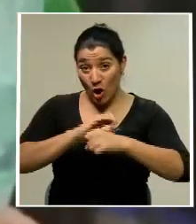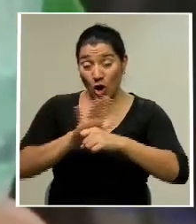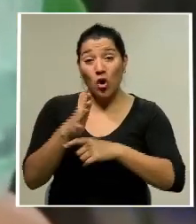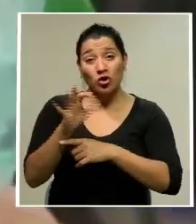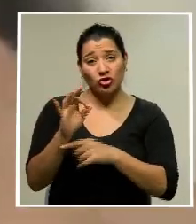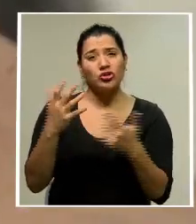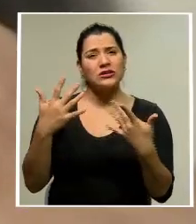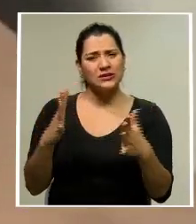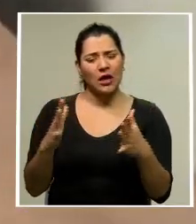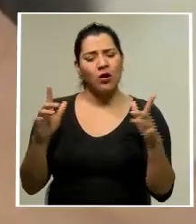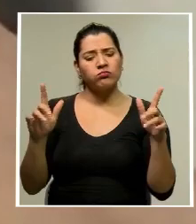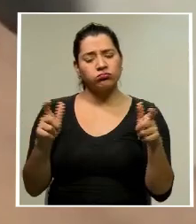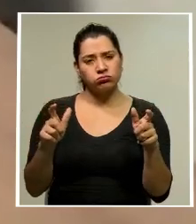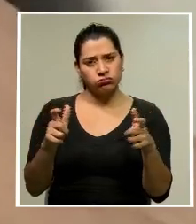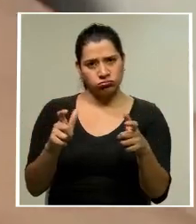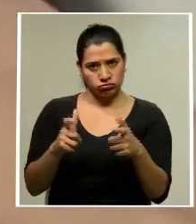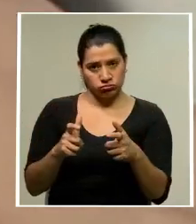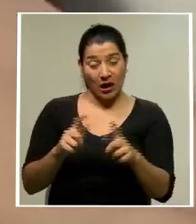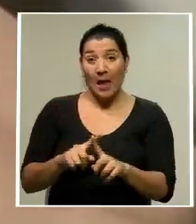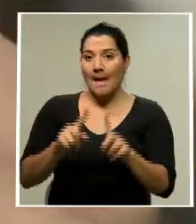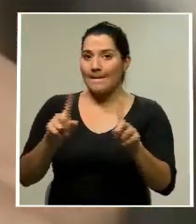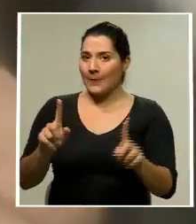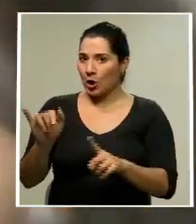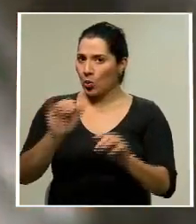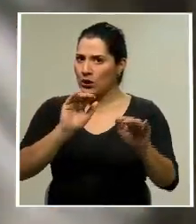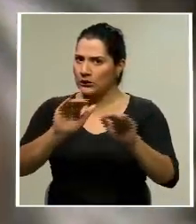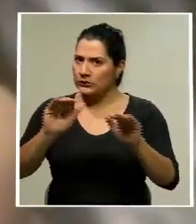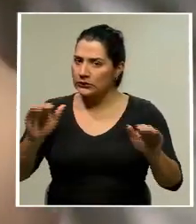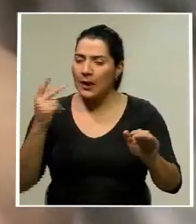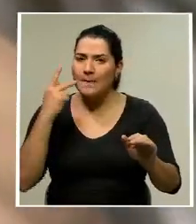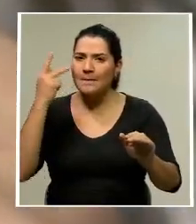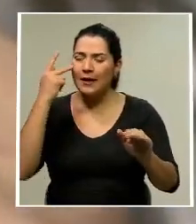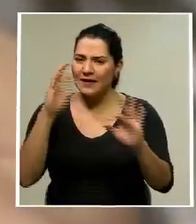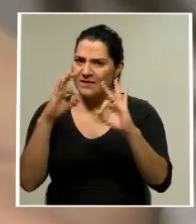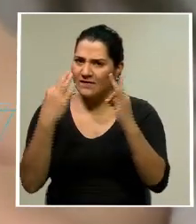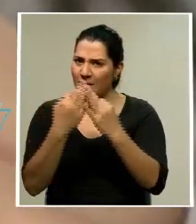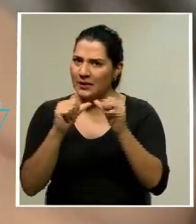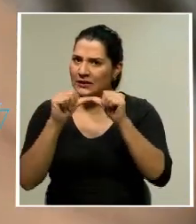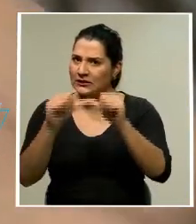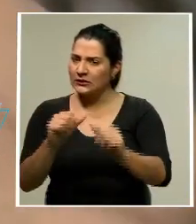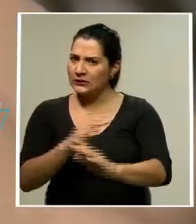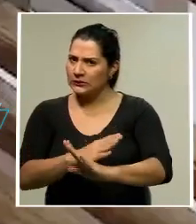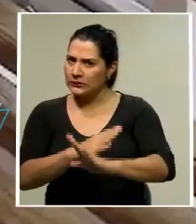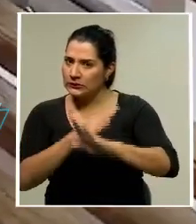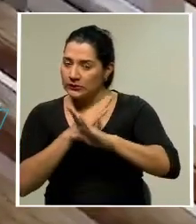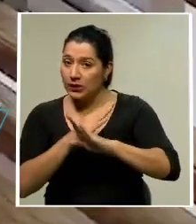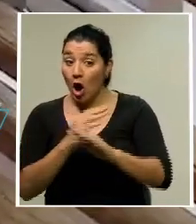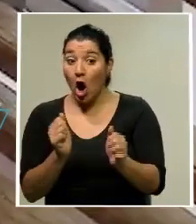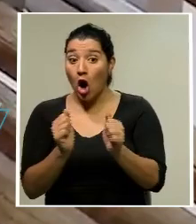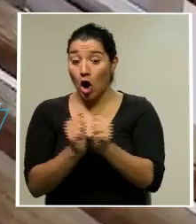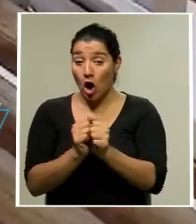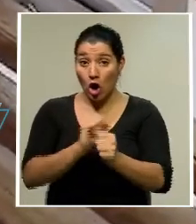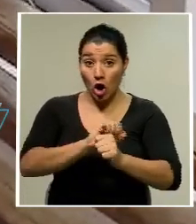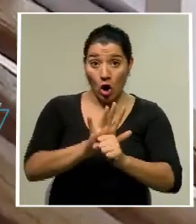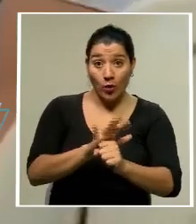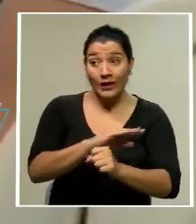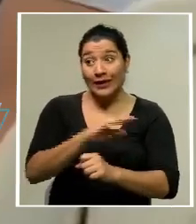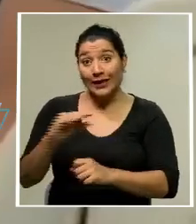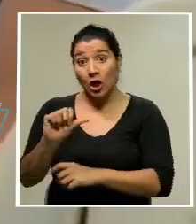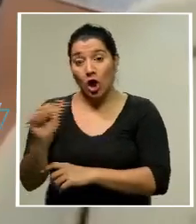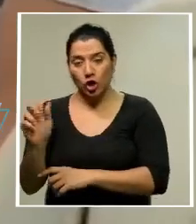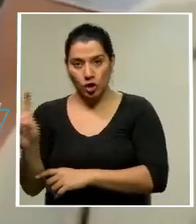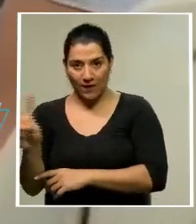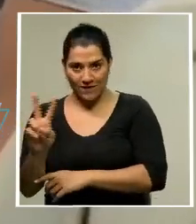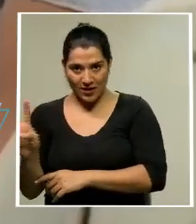siguen haciendo un llamado a los padres de familia para que no bajen la guardia con este y otros virus que están afectando a los menores.